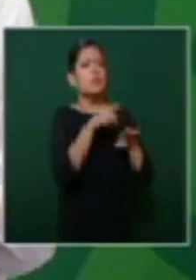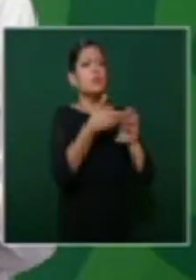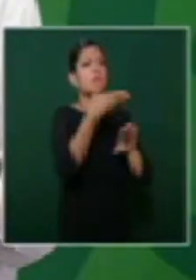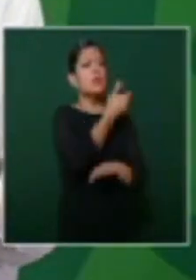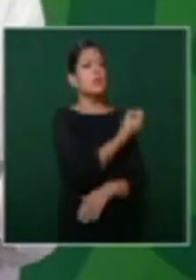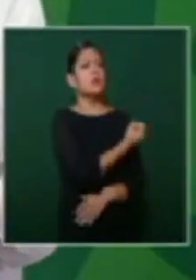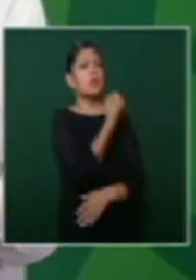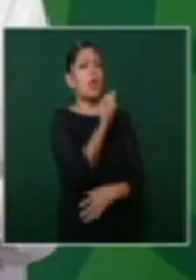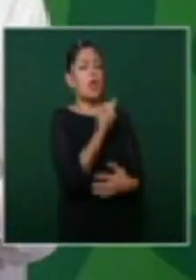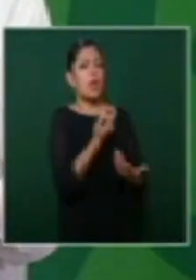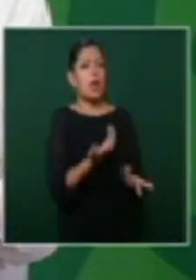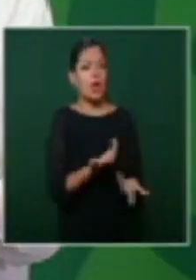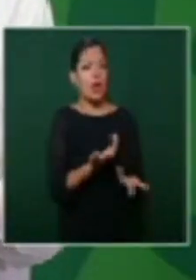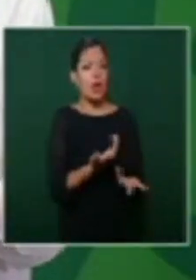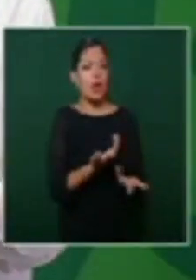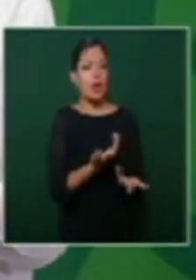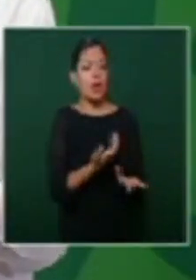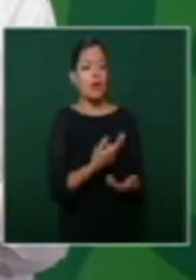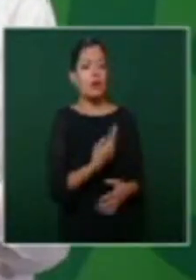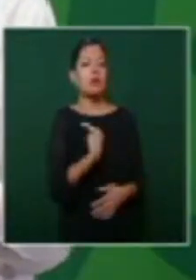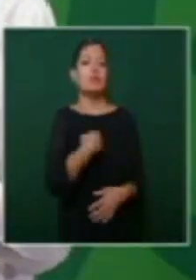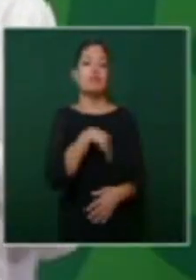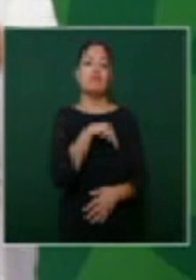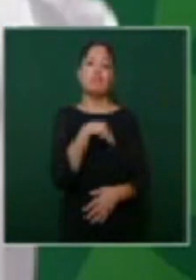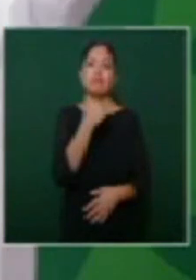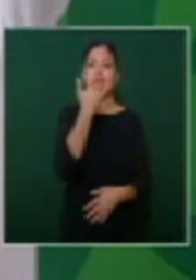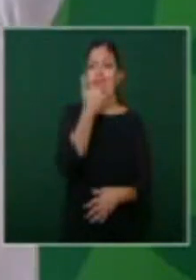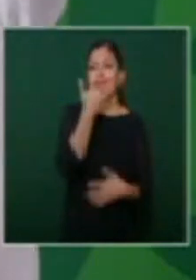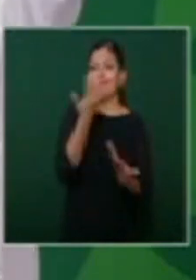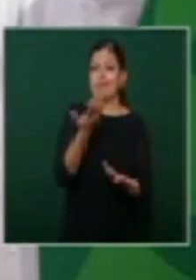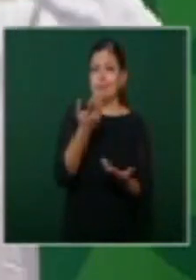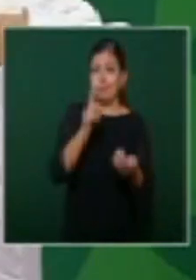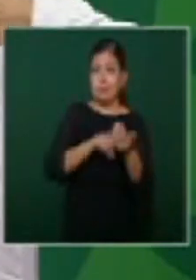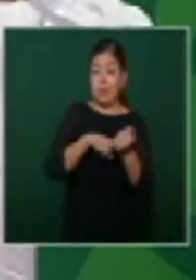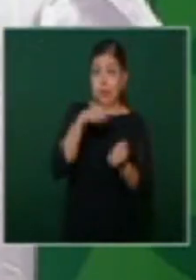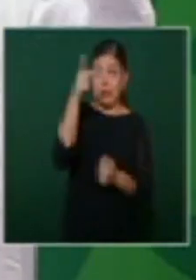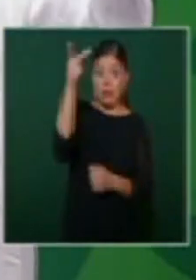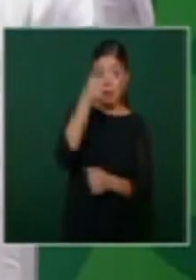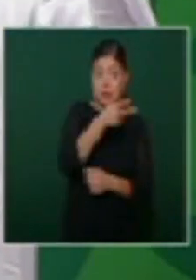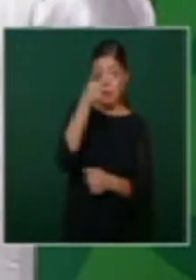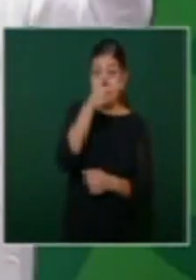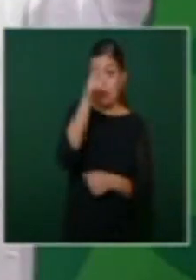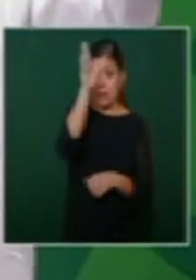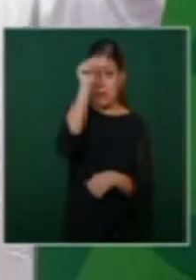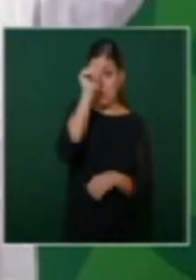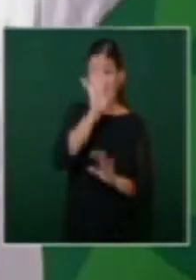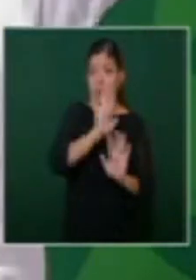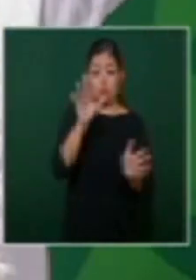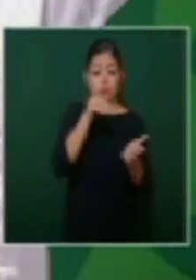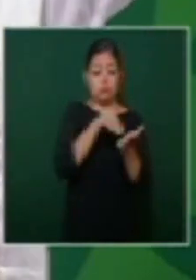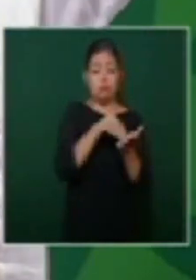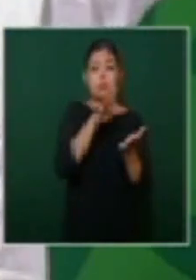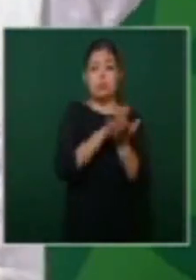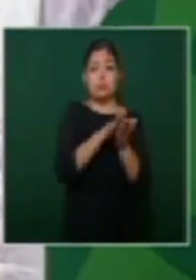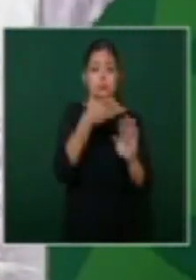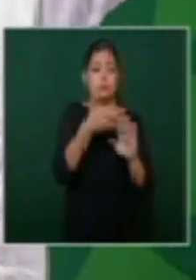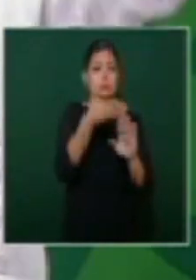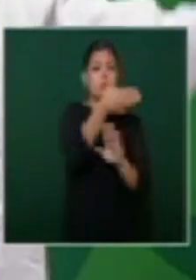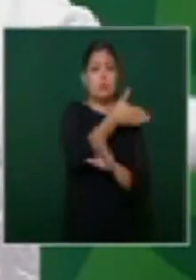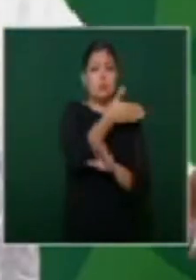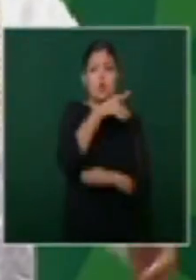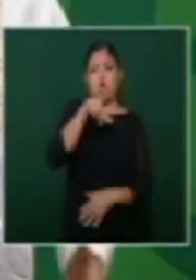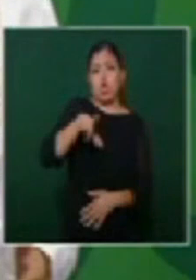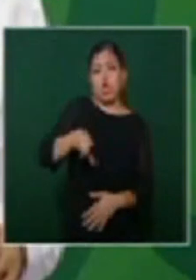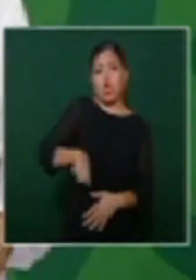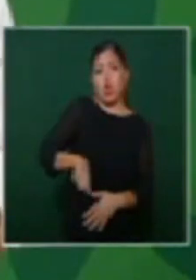López Obrador, llegan al poder por la vía institucional, por las vías democráticas, y cuando no se ponen a sus